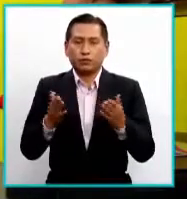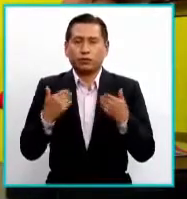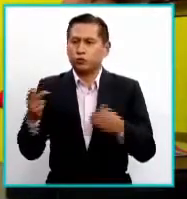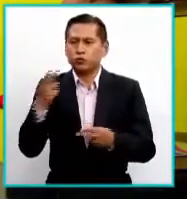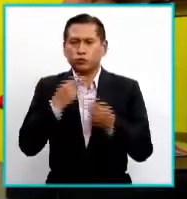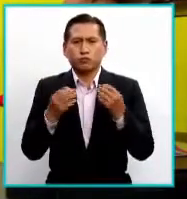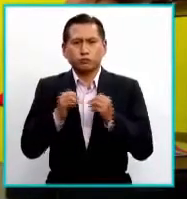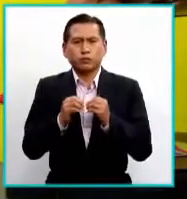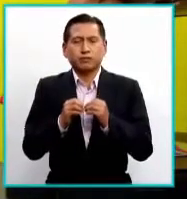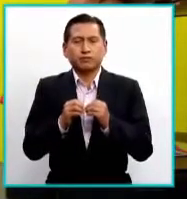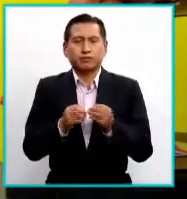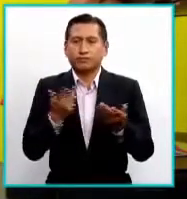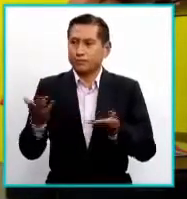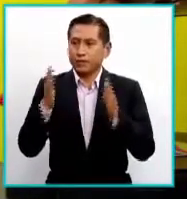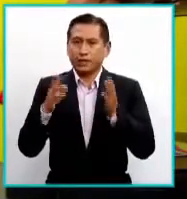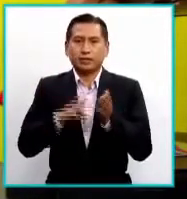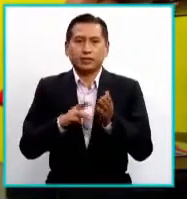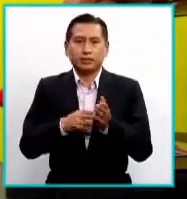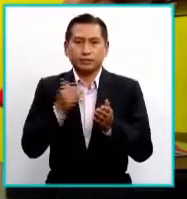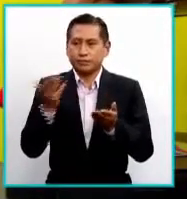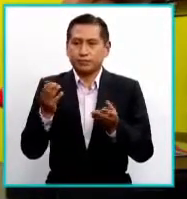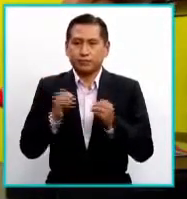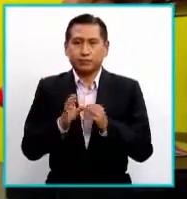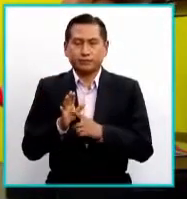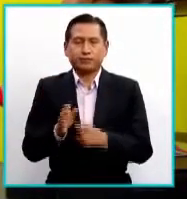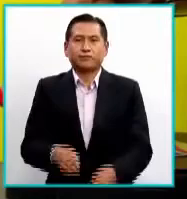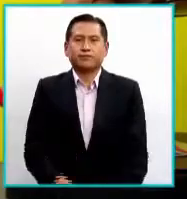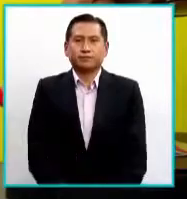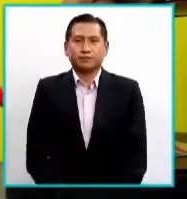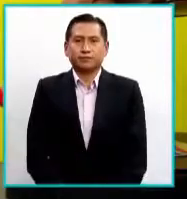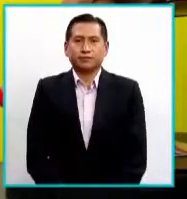su cariño. Así es que vamos a escuchar a Dani Murillo a continuación.